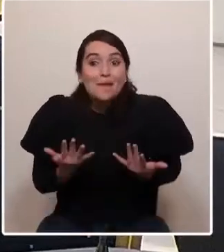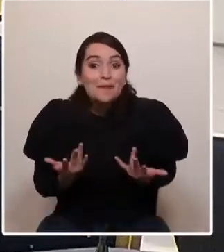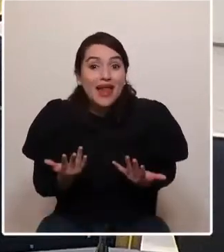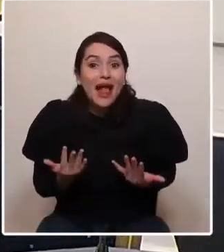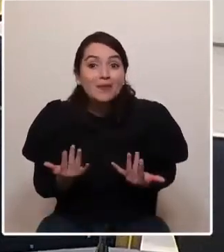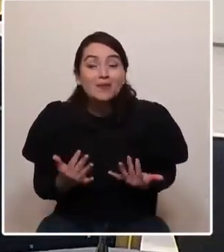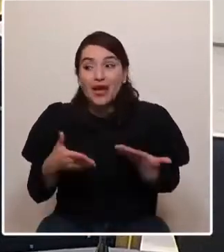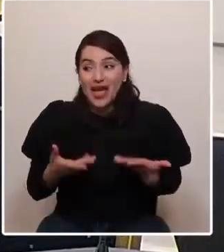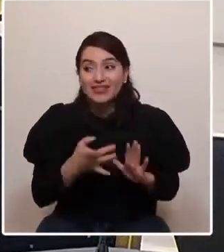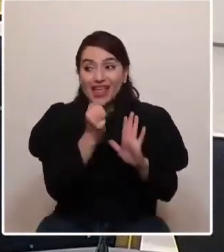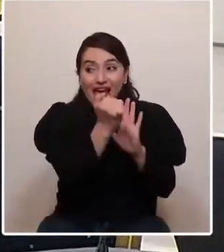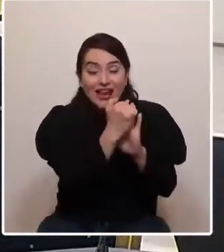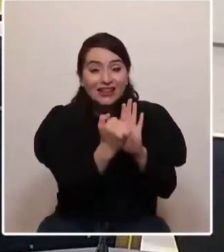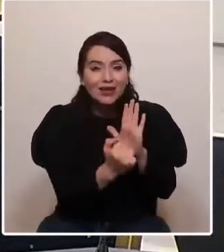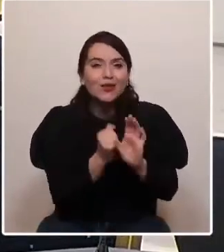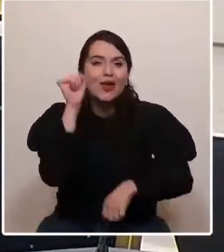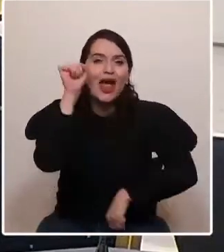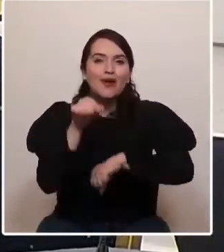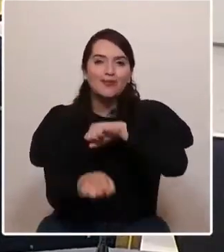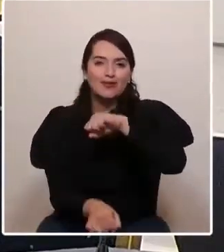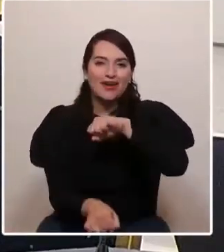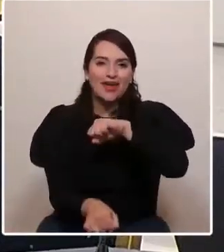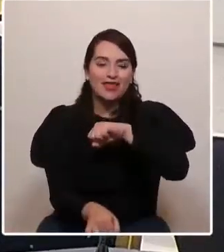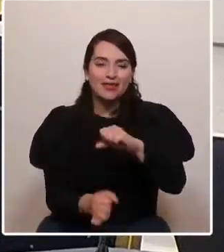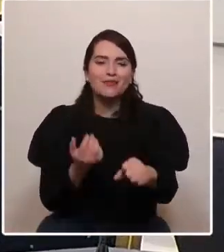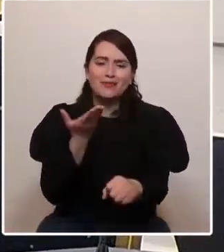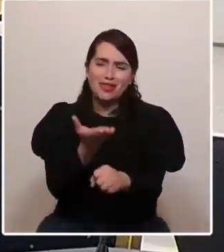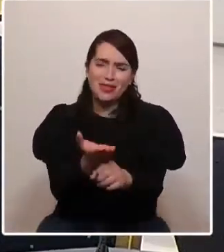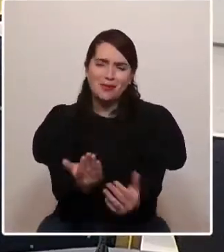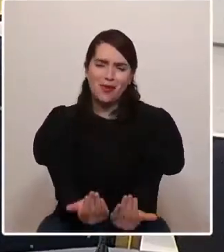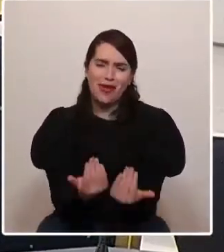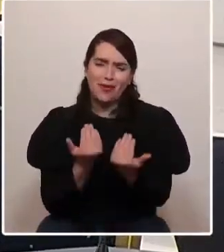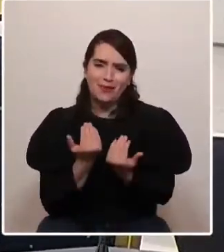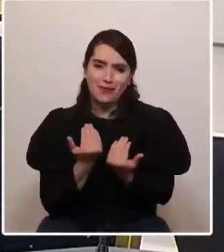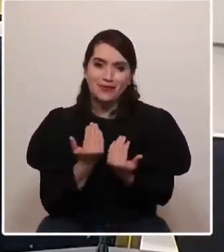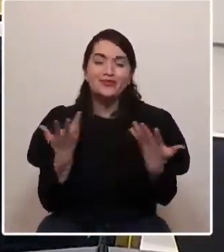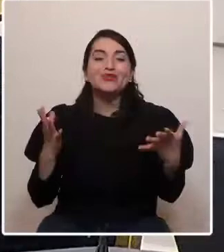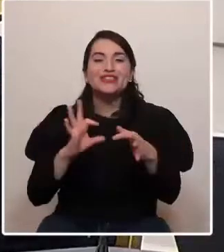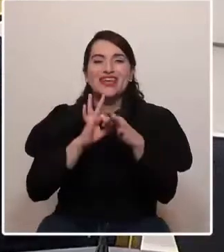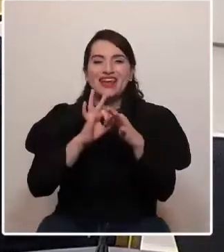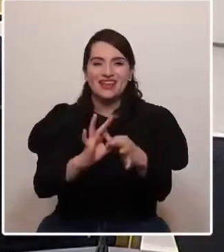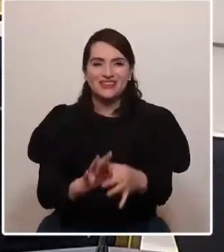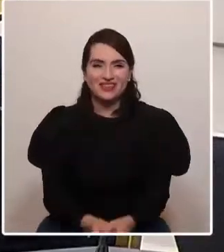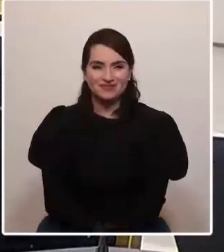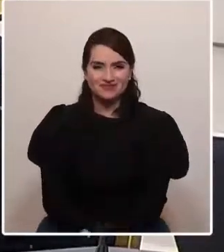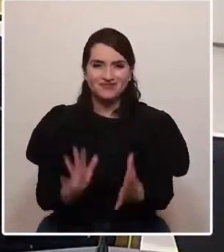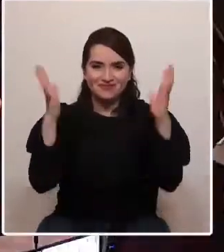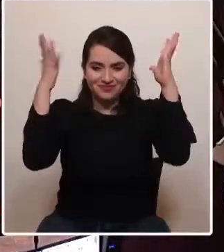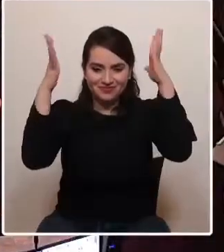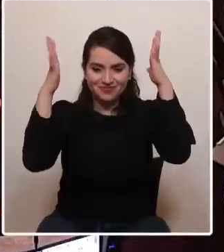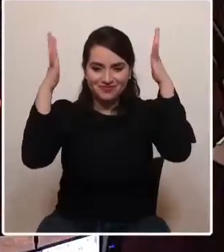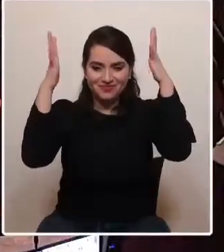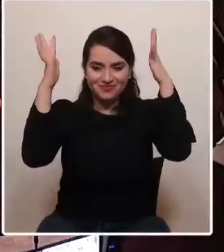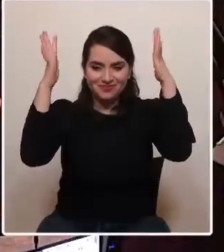este artículo se apruebe. Pedimos apoyo para él. Muchas gracias.